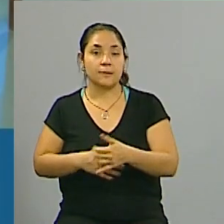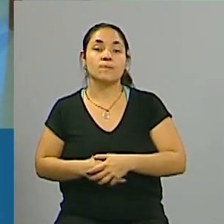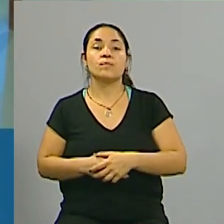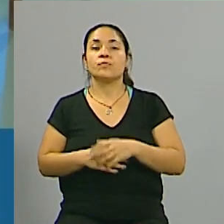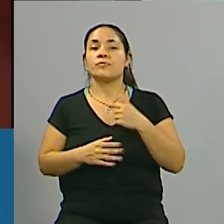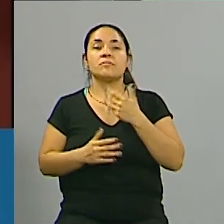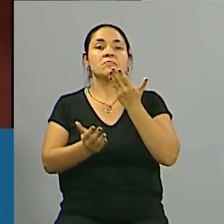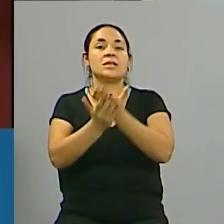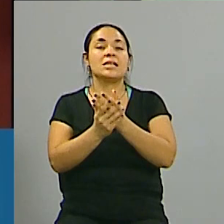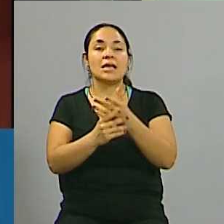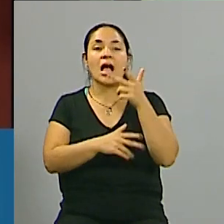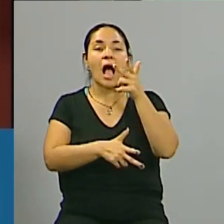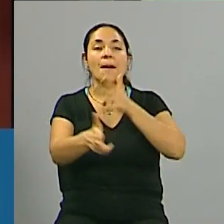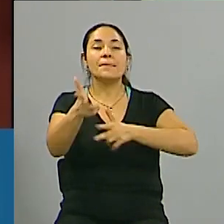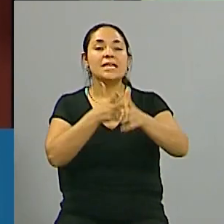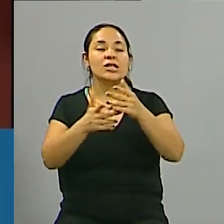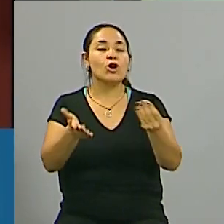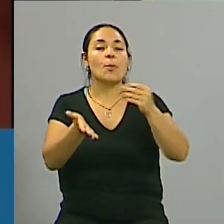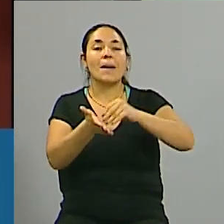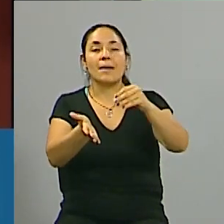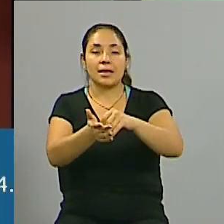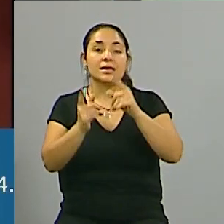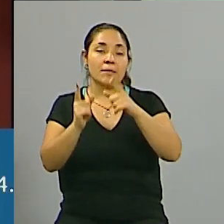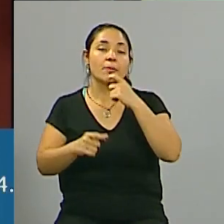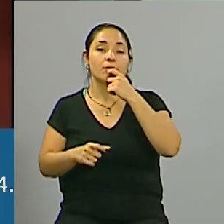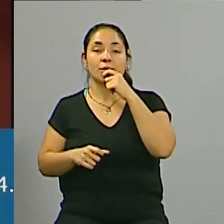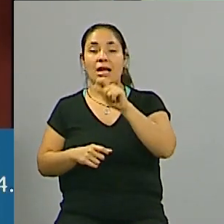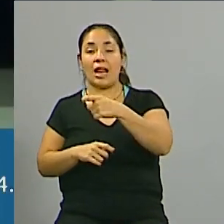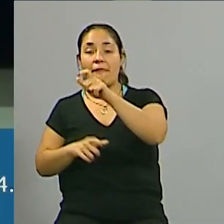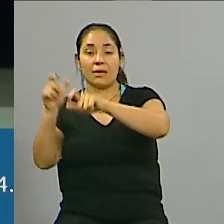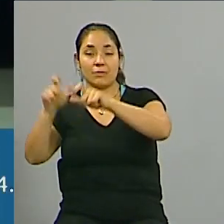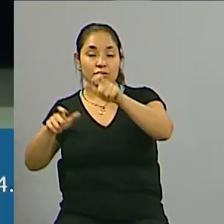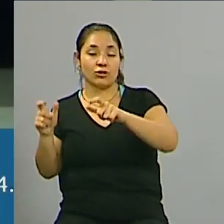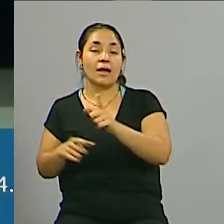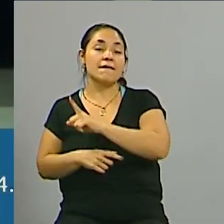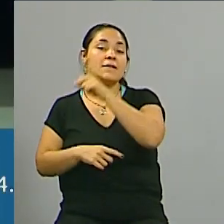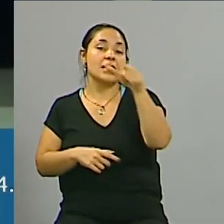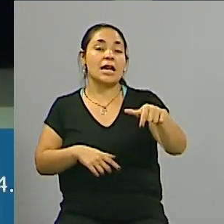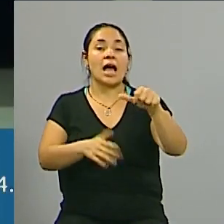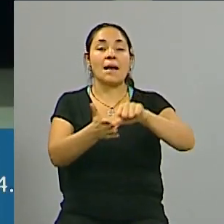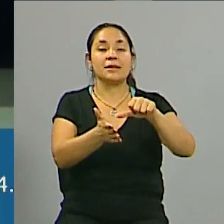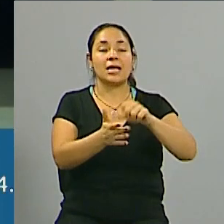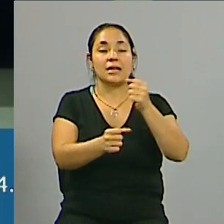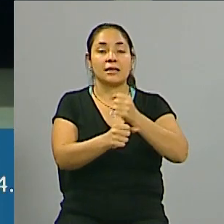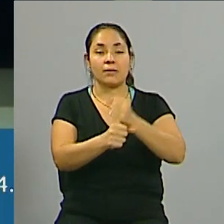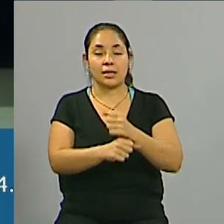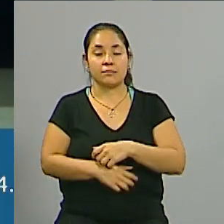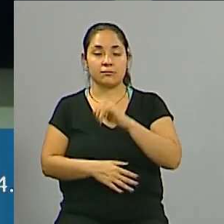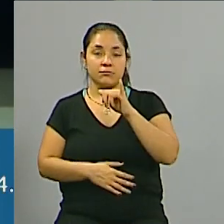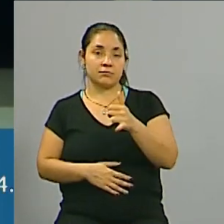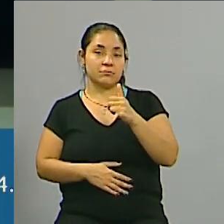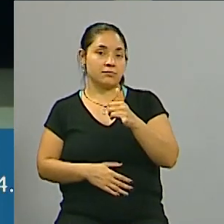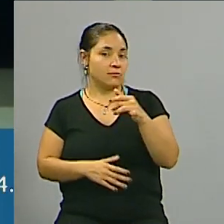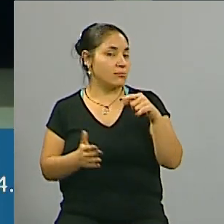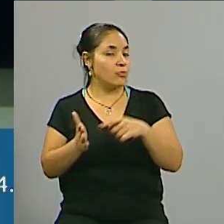porque también es una realidad que mucha gente de Lavalle viene a trabajar a otros puntos de la provincia. Es uno de los puntos necesarios a reformar